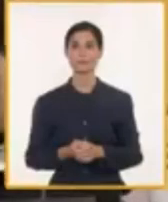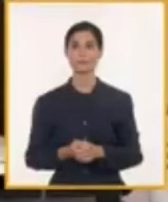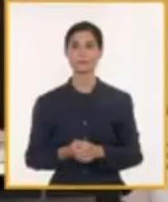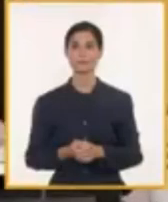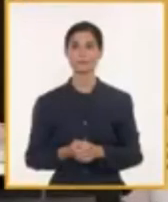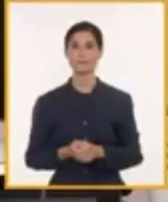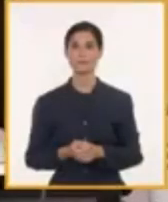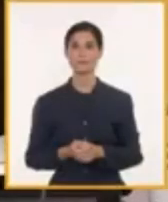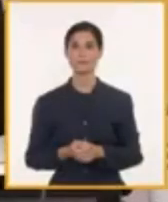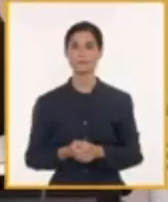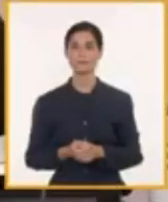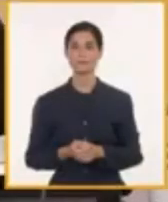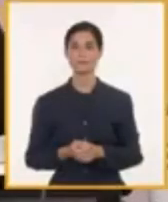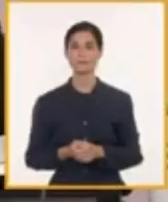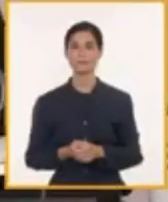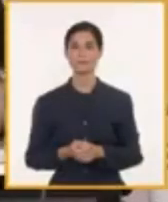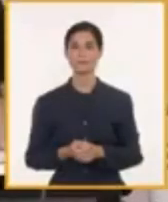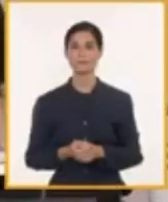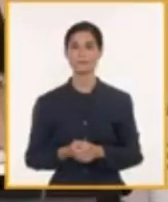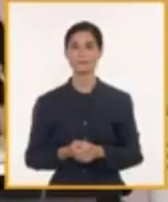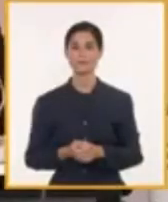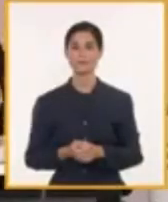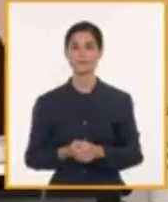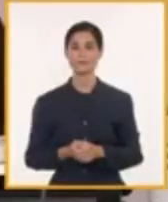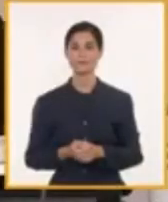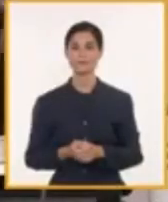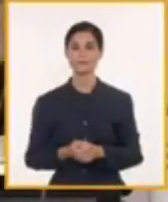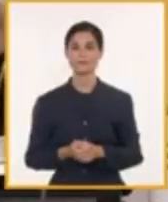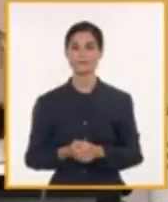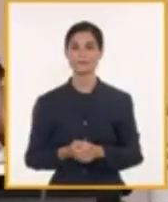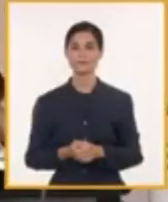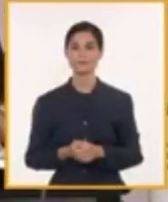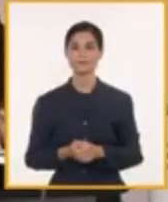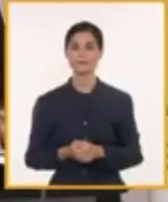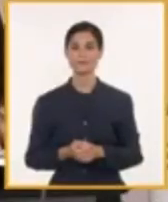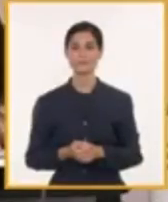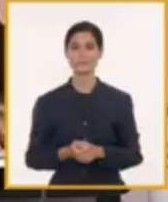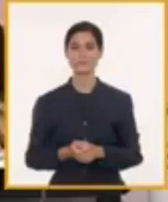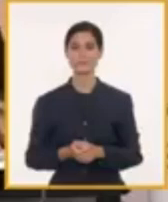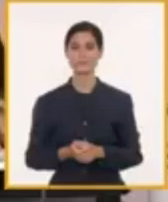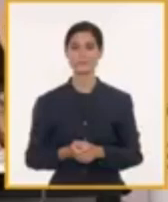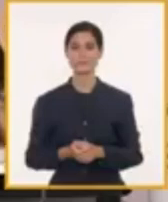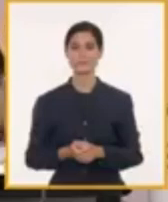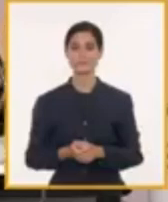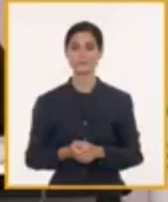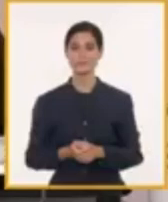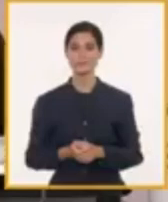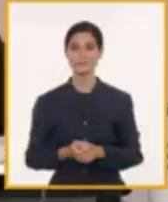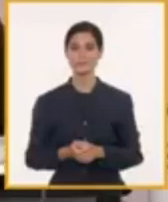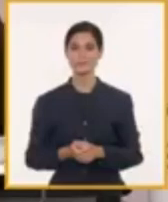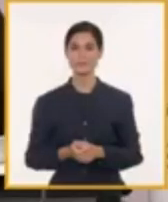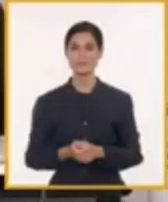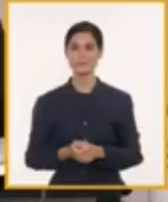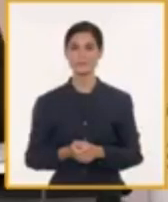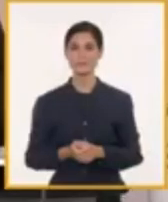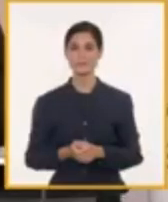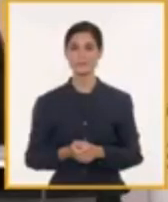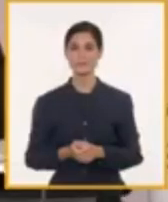La música siempre tiene también su fallito en este programa. Estamos en vivo y por supuesto eso también nos pasa.